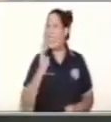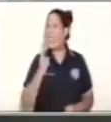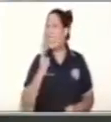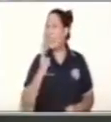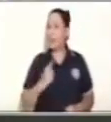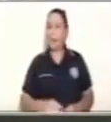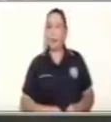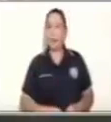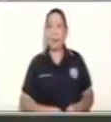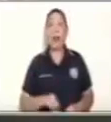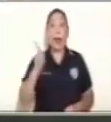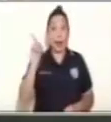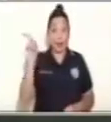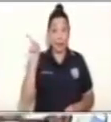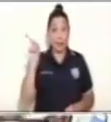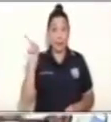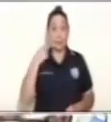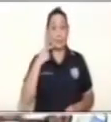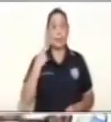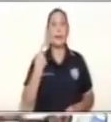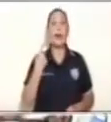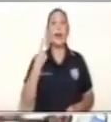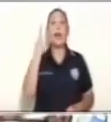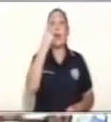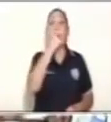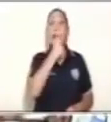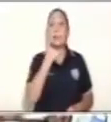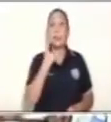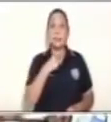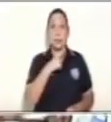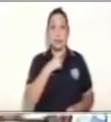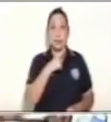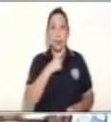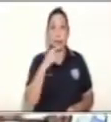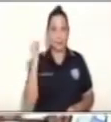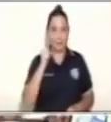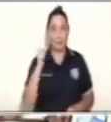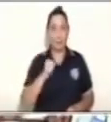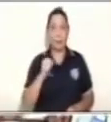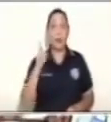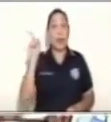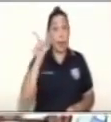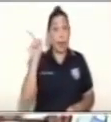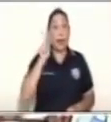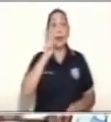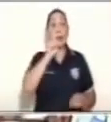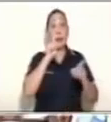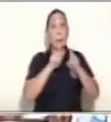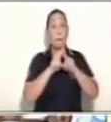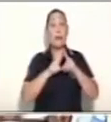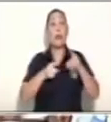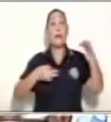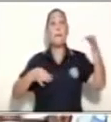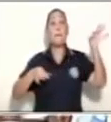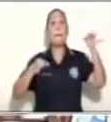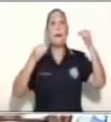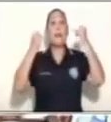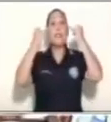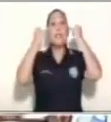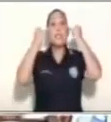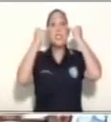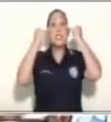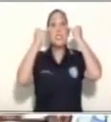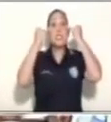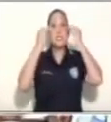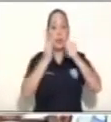S. Esta es la letra S. Y luego acá yo utilicé papel china entorchado y